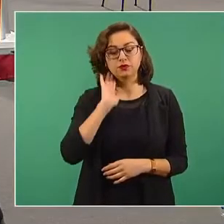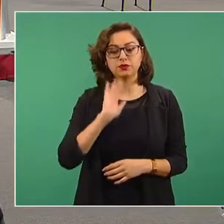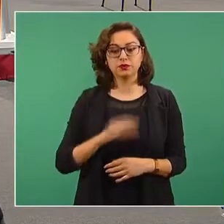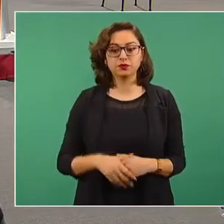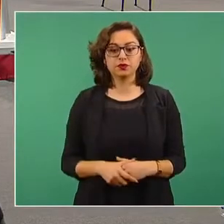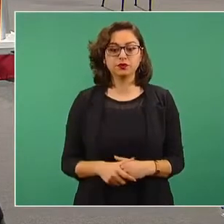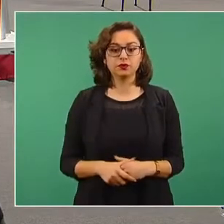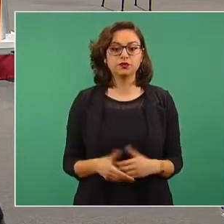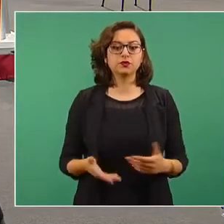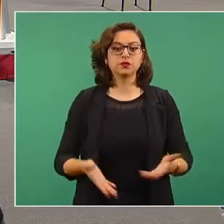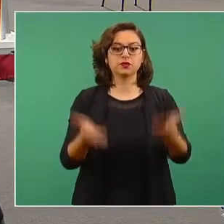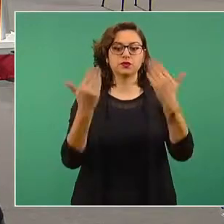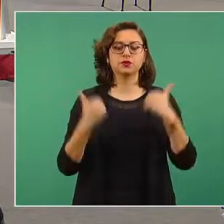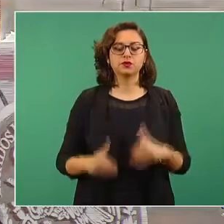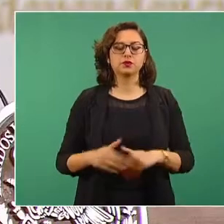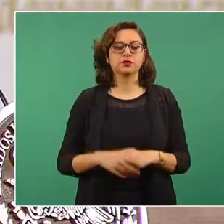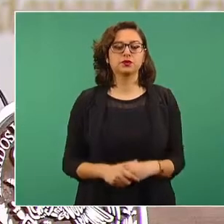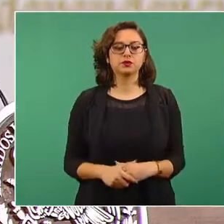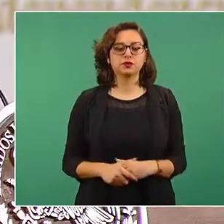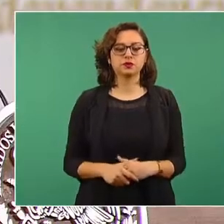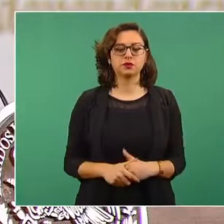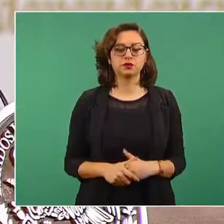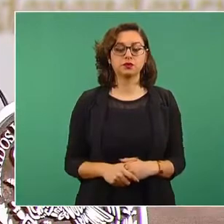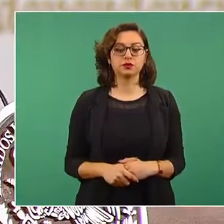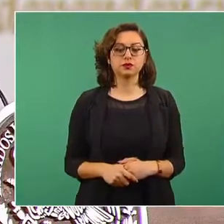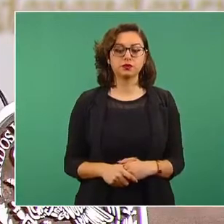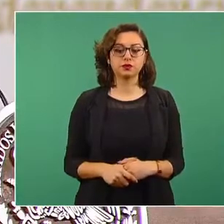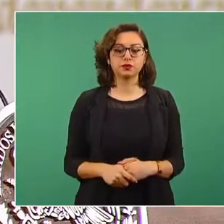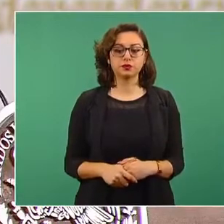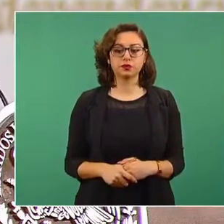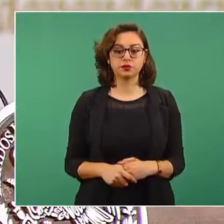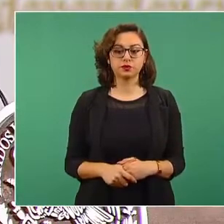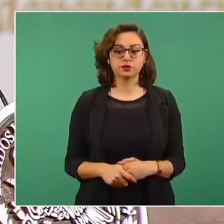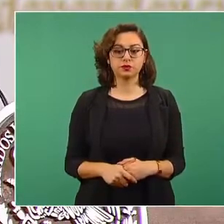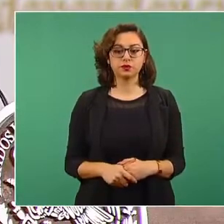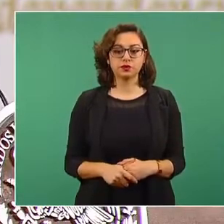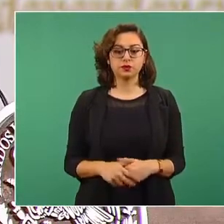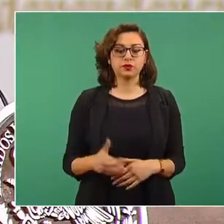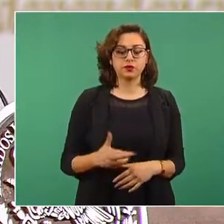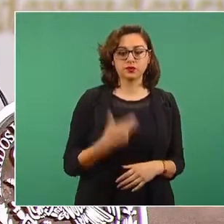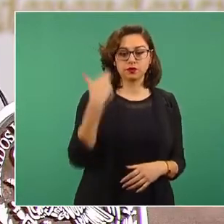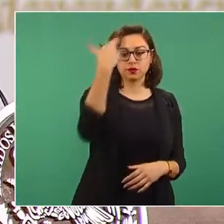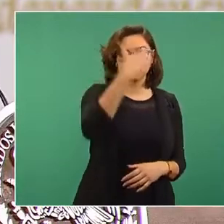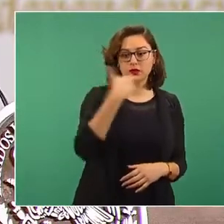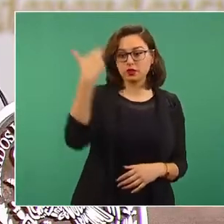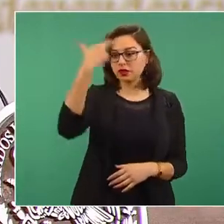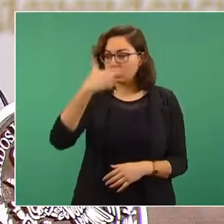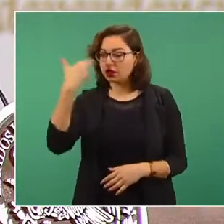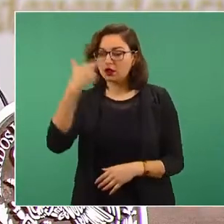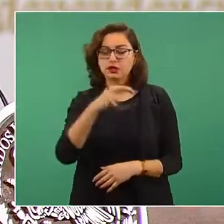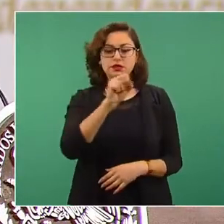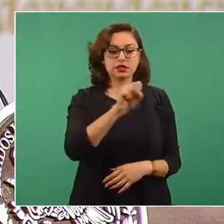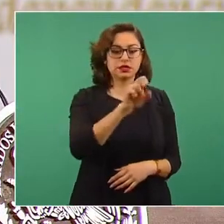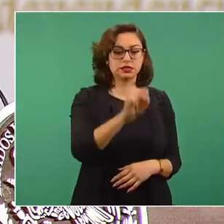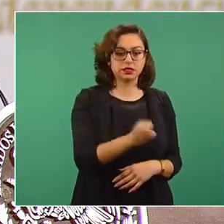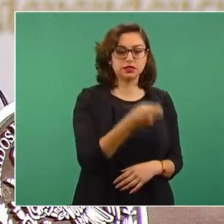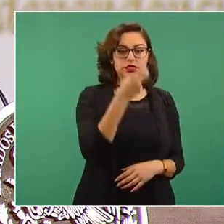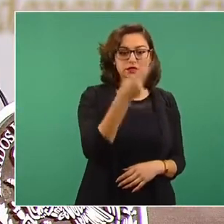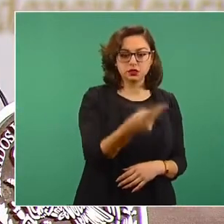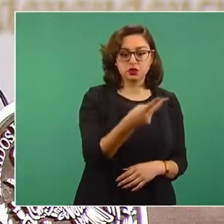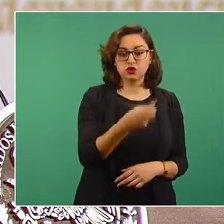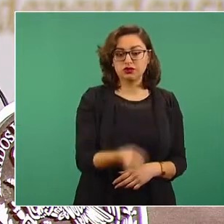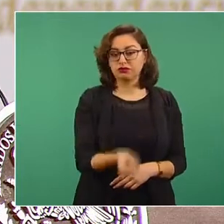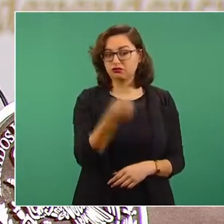Siguiente presentación, por favor. Respecto a las acciones de verificación, realizamos 62 verificaciones, solo en